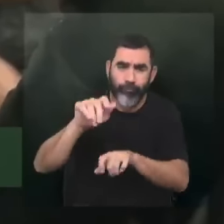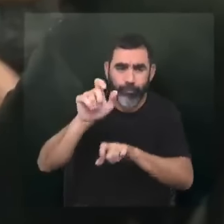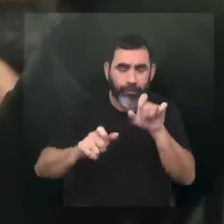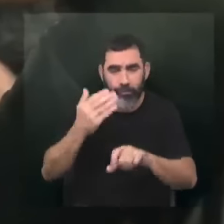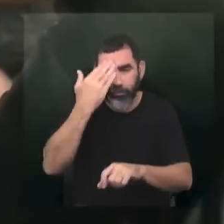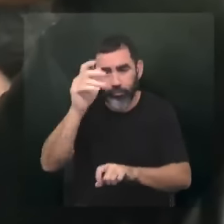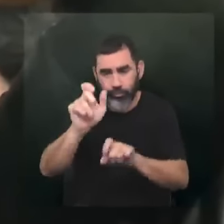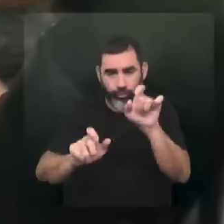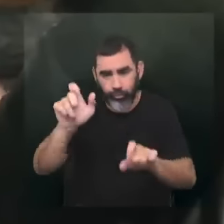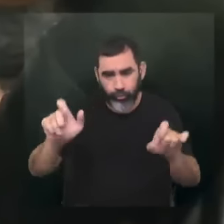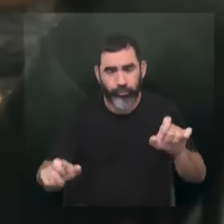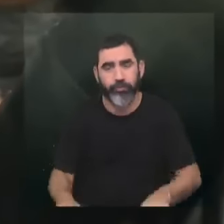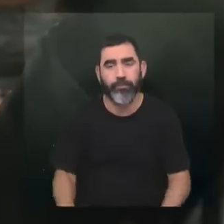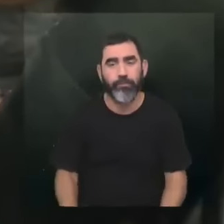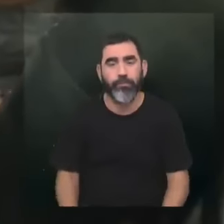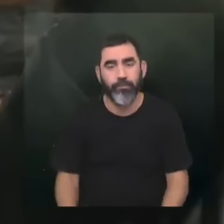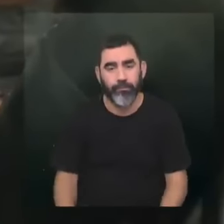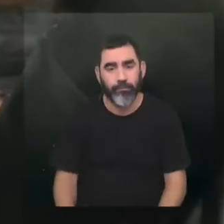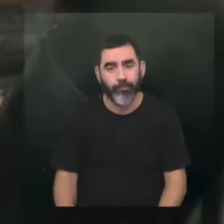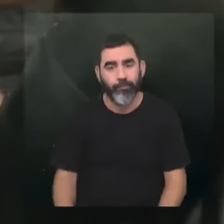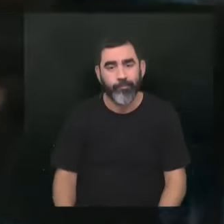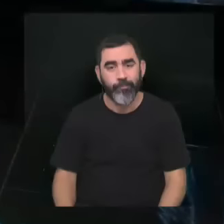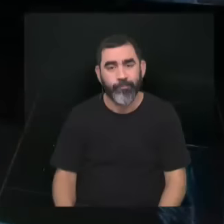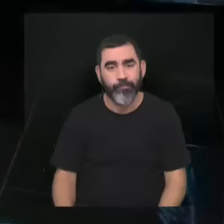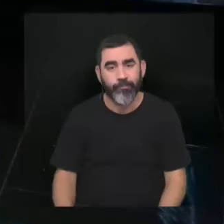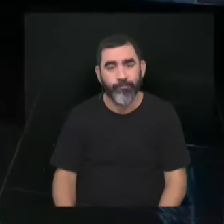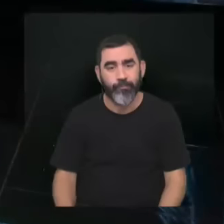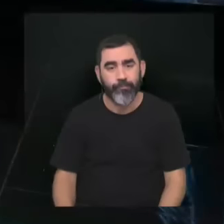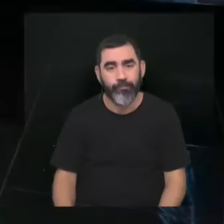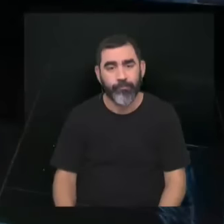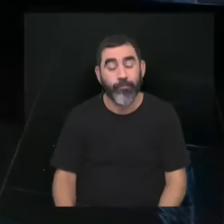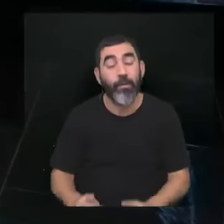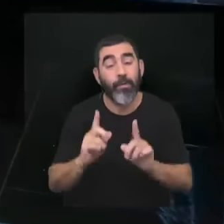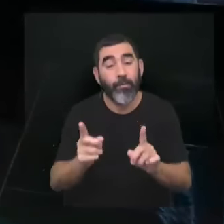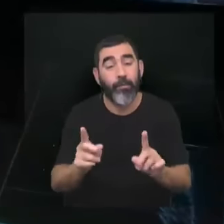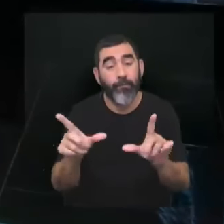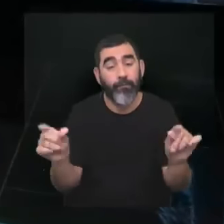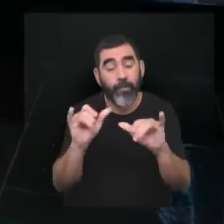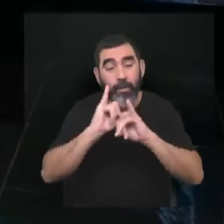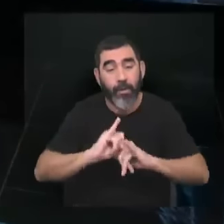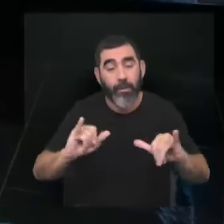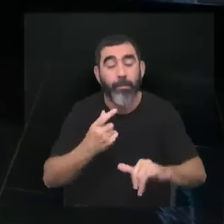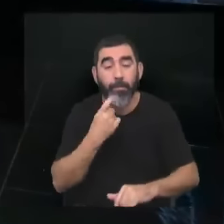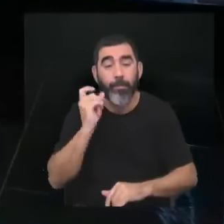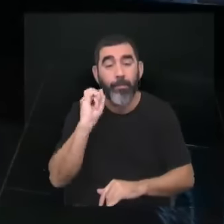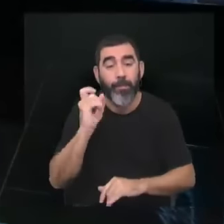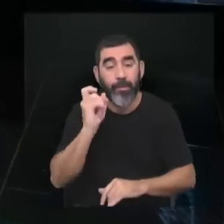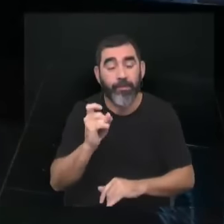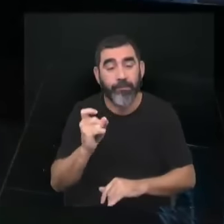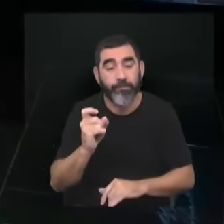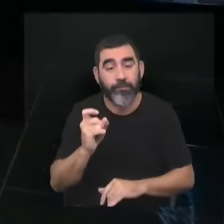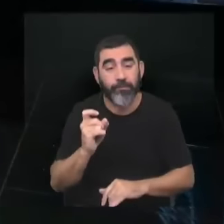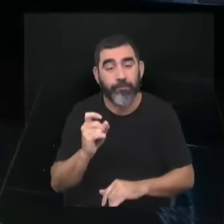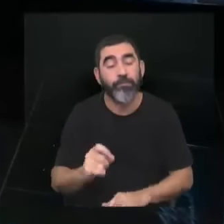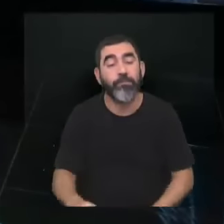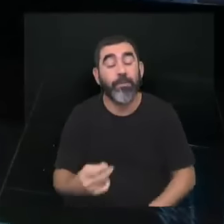frenteamplistas a las urnas el 30 y también están cerrando campañas a nivel del partido Colorado por ejemplo eh